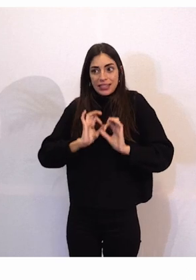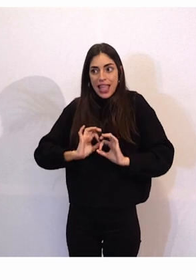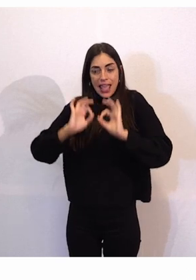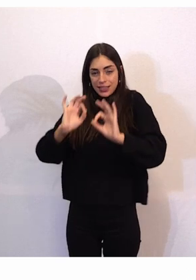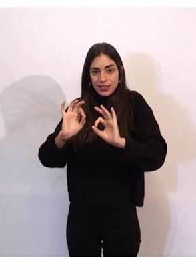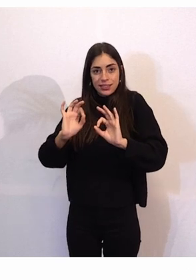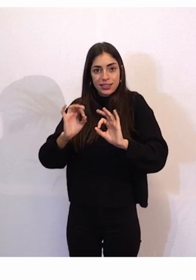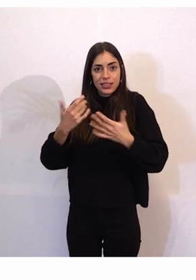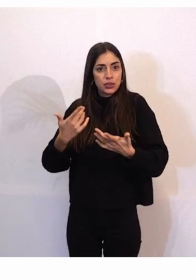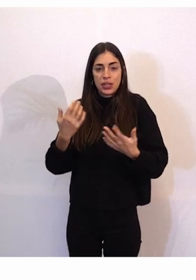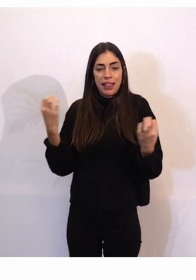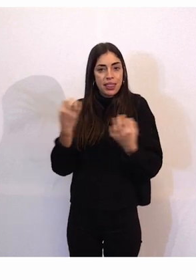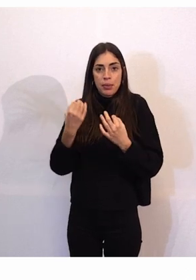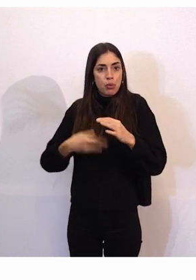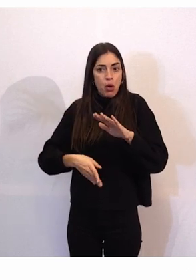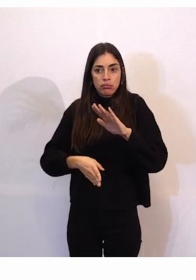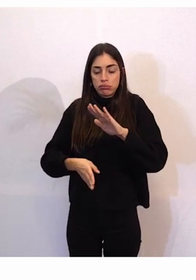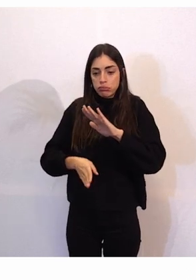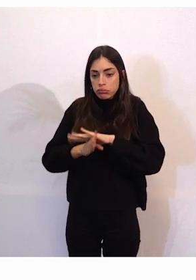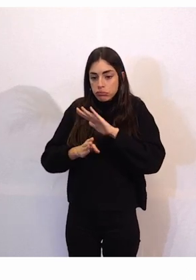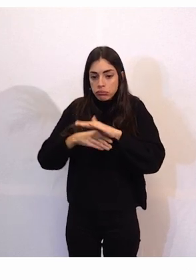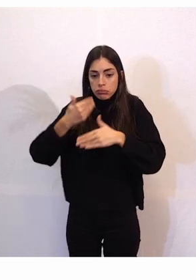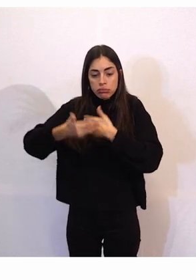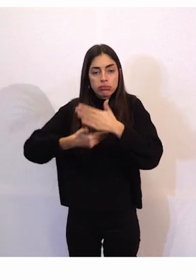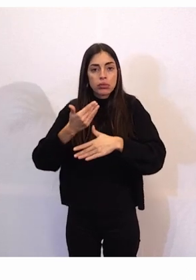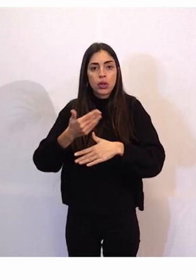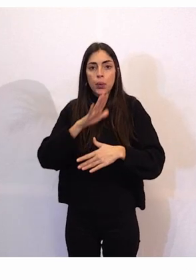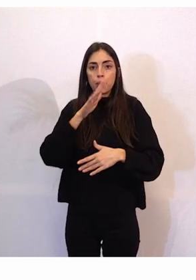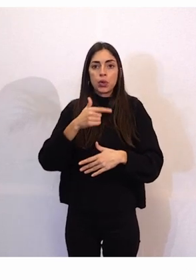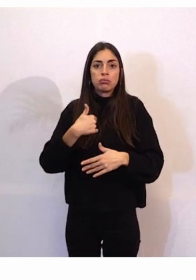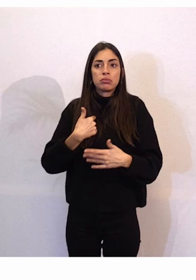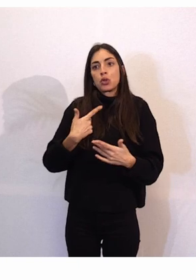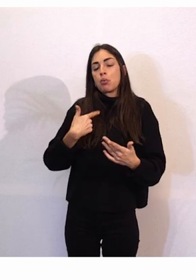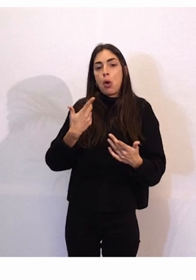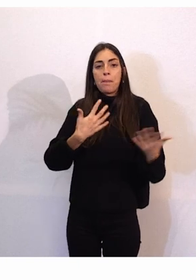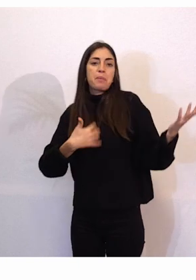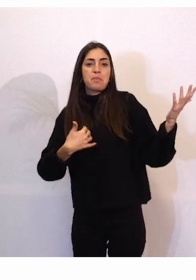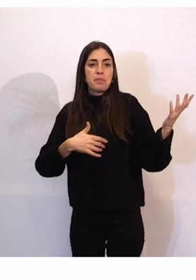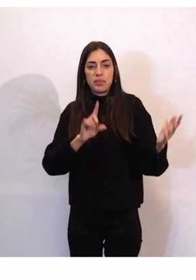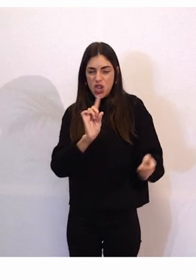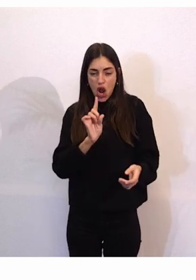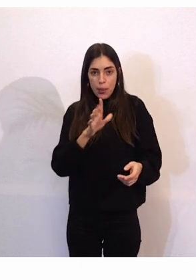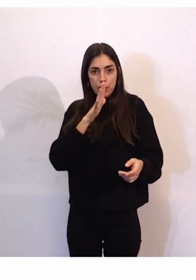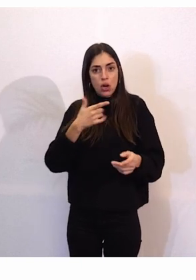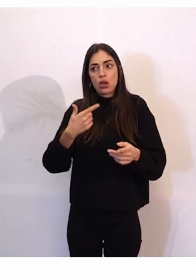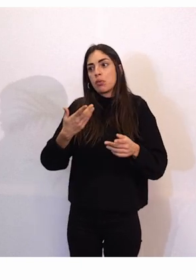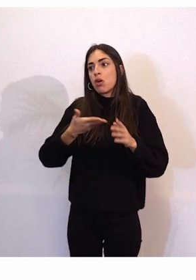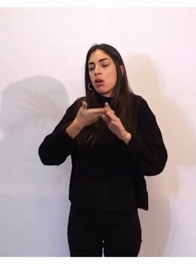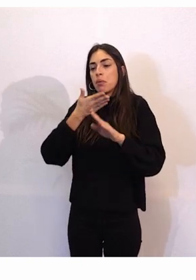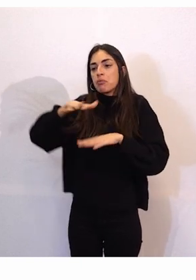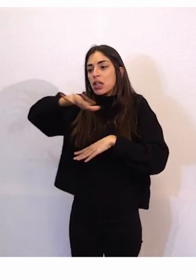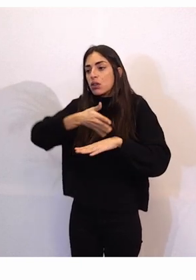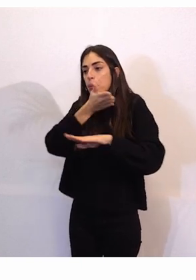sacarlo adelante como otros. Y hay que sacarlo, no te digo yo que bailando la jota, pero tampoco vamos a ir llorando a todos los sitios.